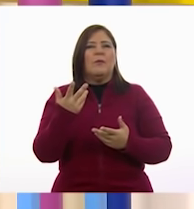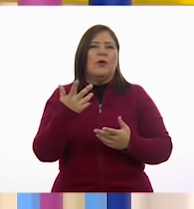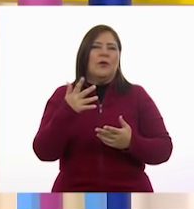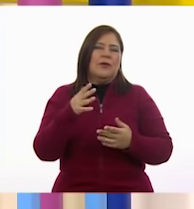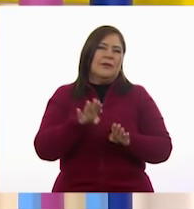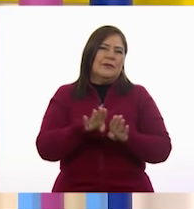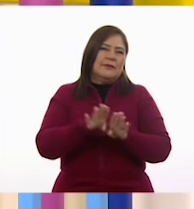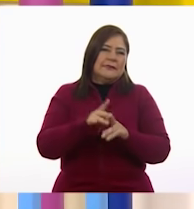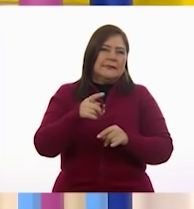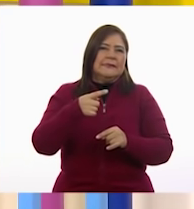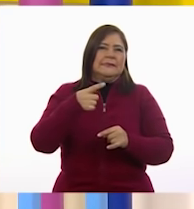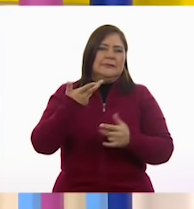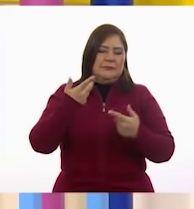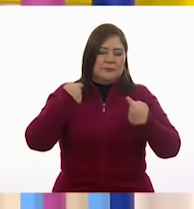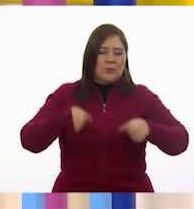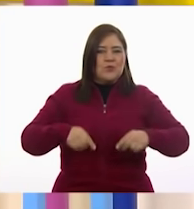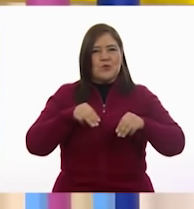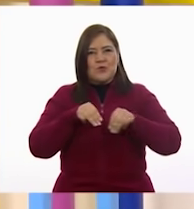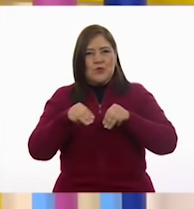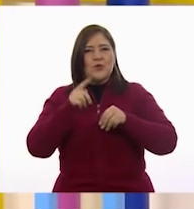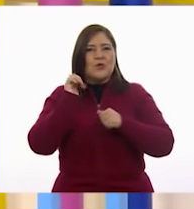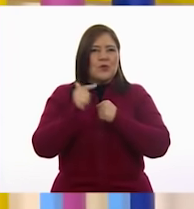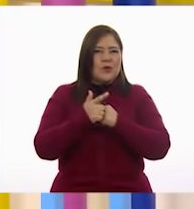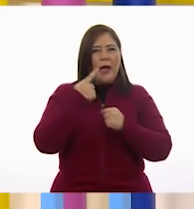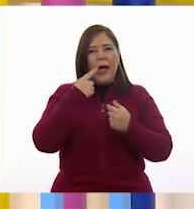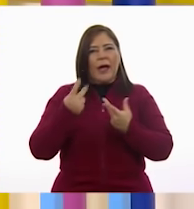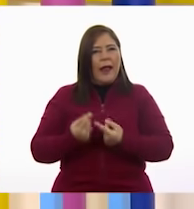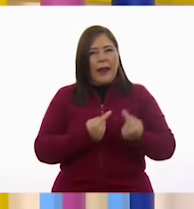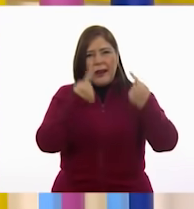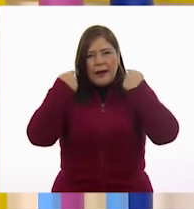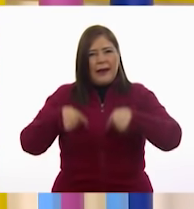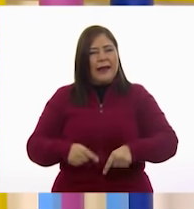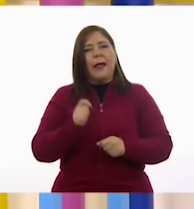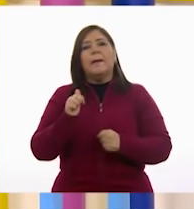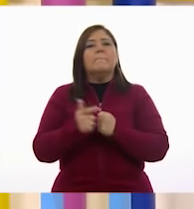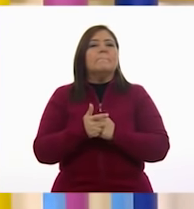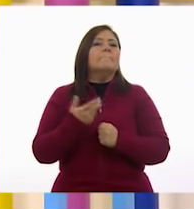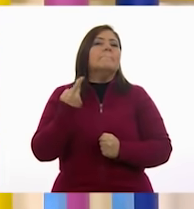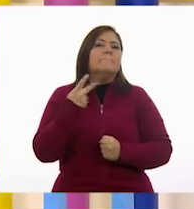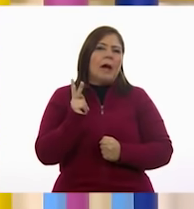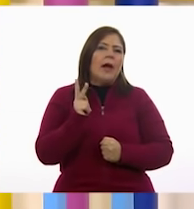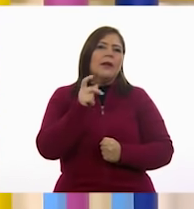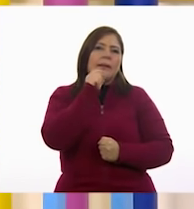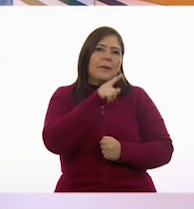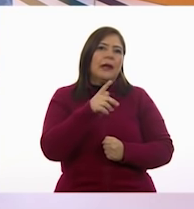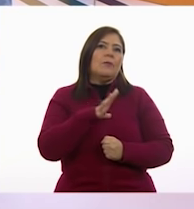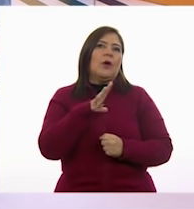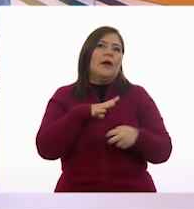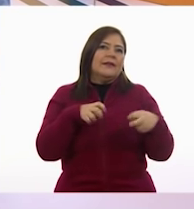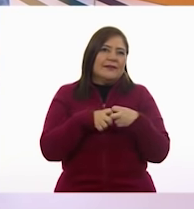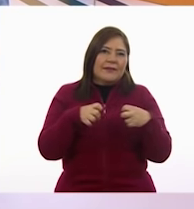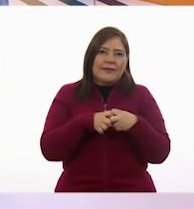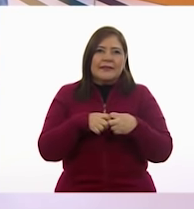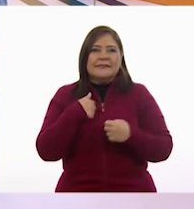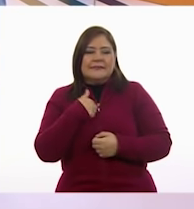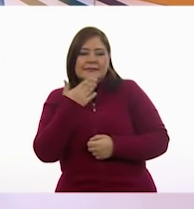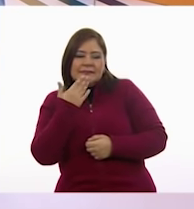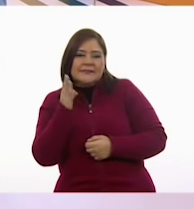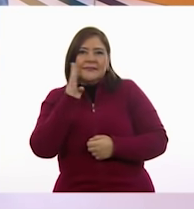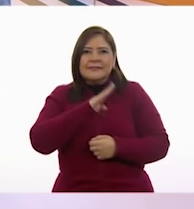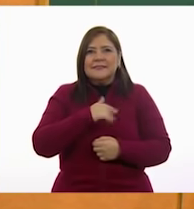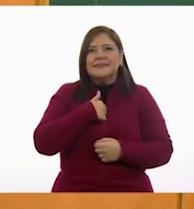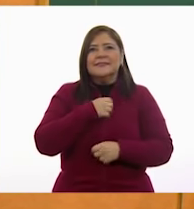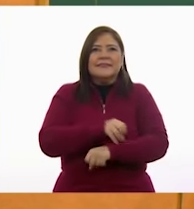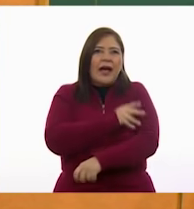los pasos. Pero bueno, también es importante esa otra parte de los otros sentimientos, ¿no? Los nervios, la emoción de si me va a salir o no me va a